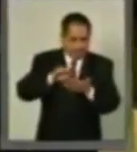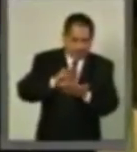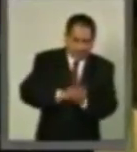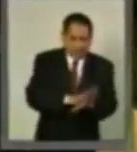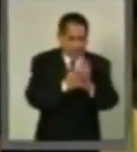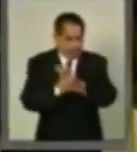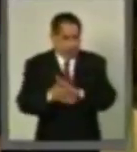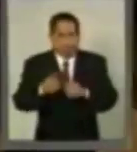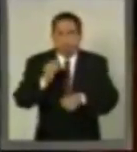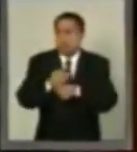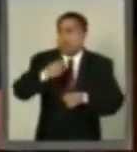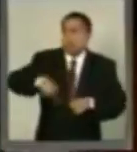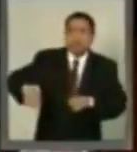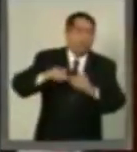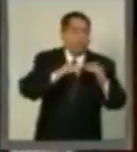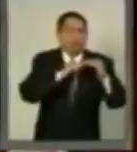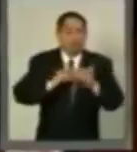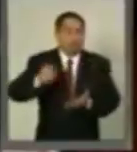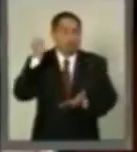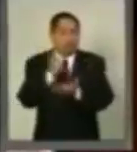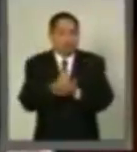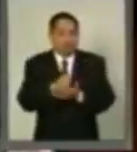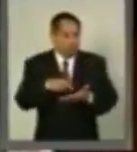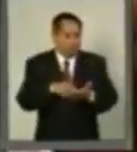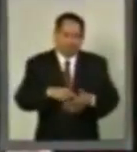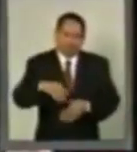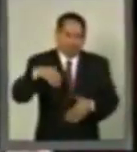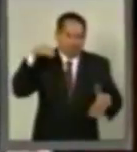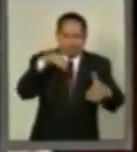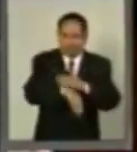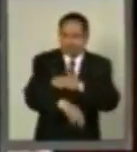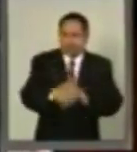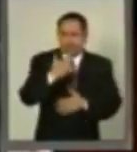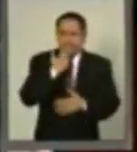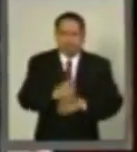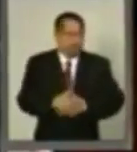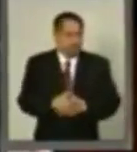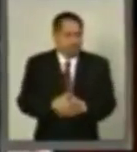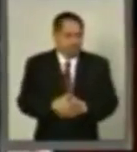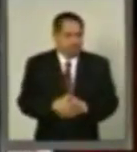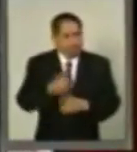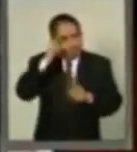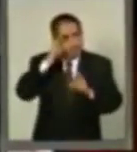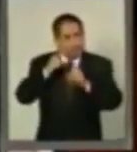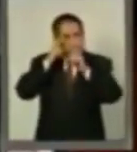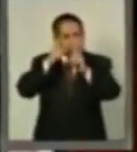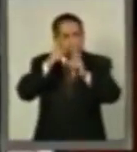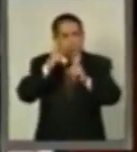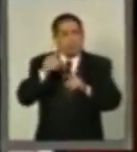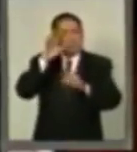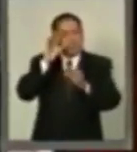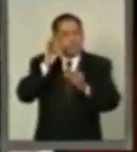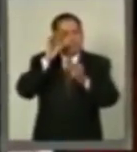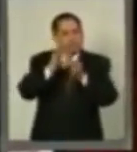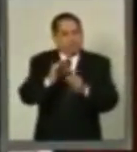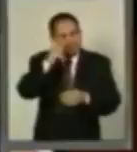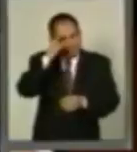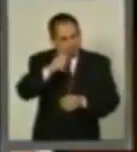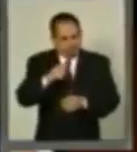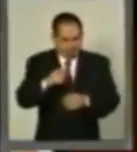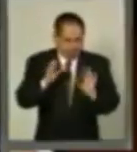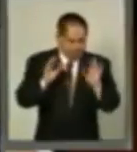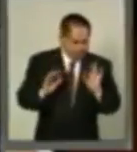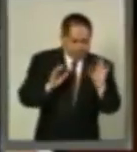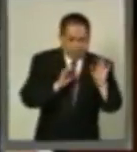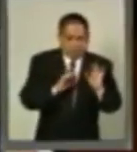fue aprobada aquí por unanimidad, ha fracasado y que los objetivos que se plantaron para eliminar